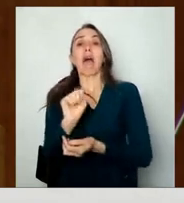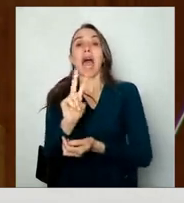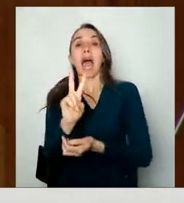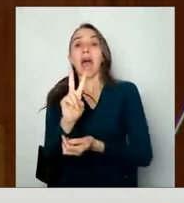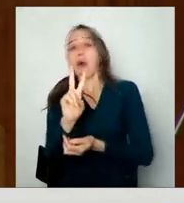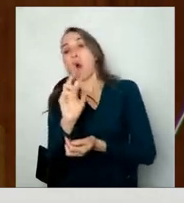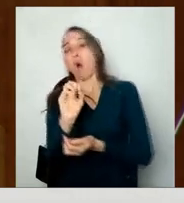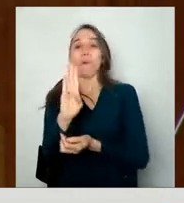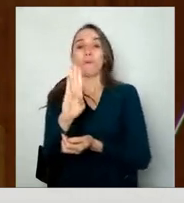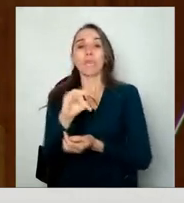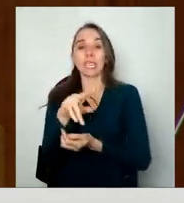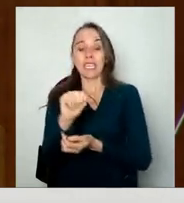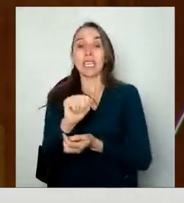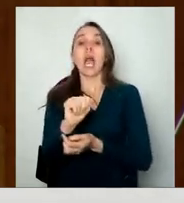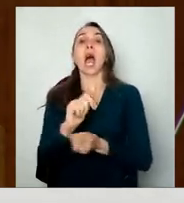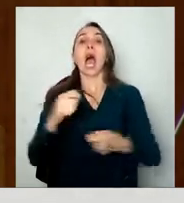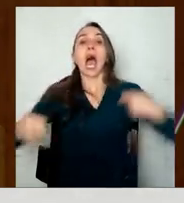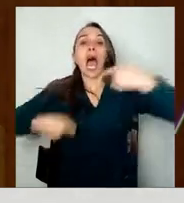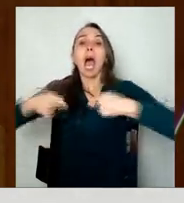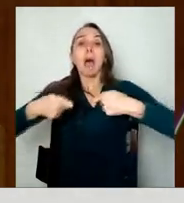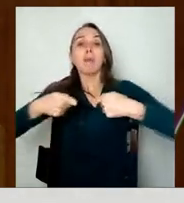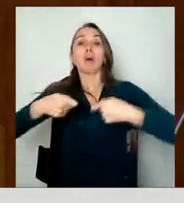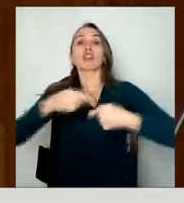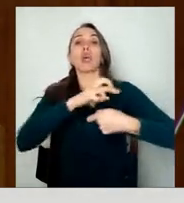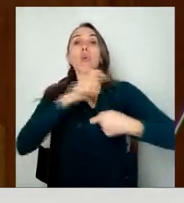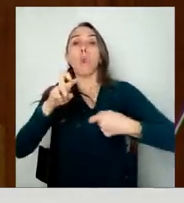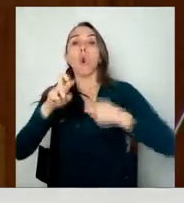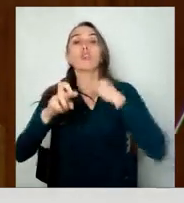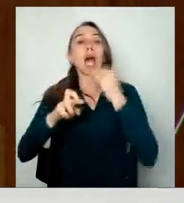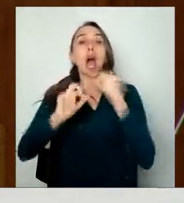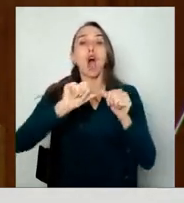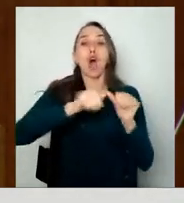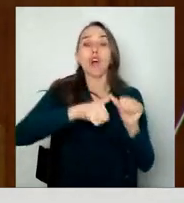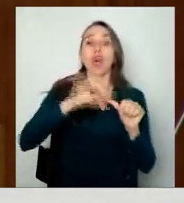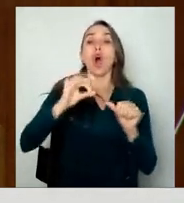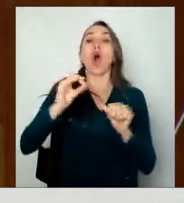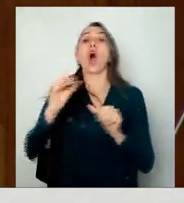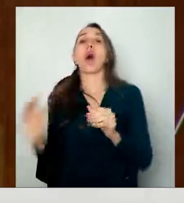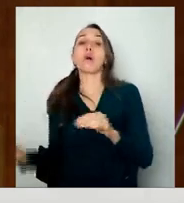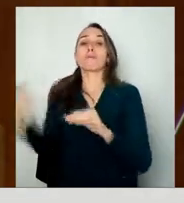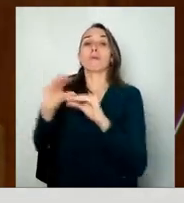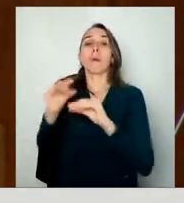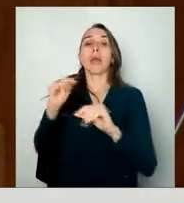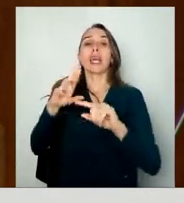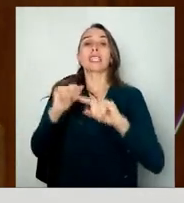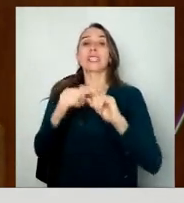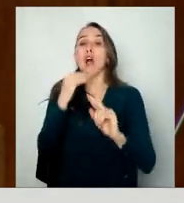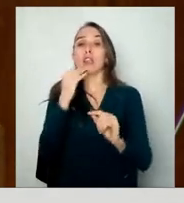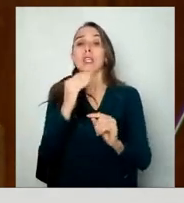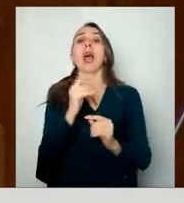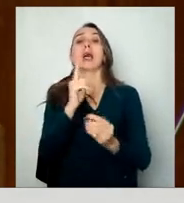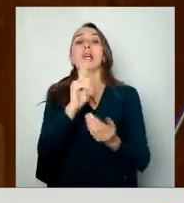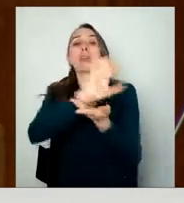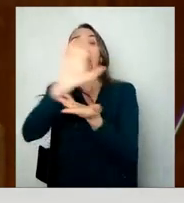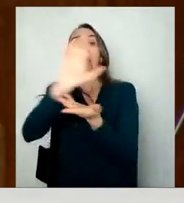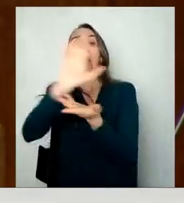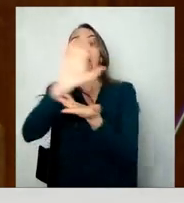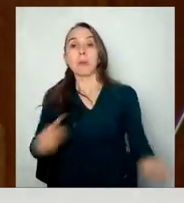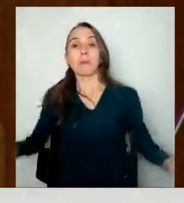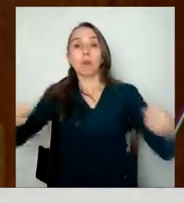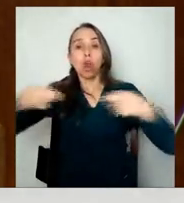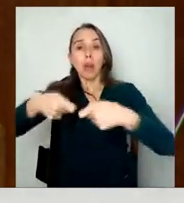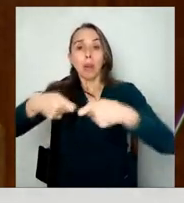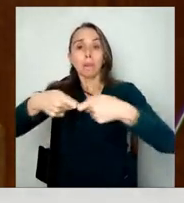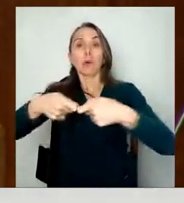cuotas ordinarias o extraordinarias proveídas por los estados miembros propuestas por el consejo de directores y